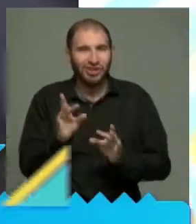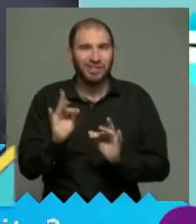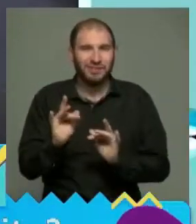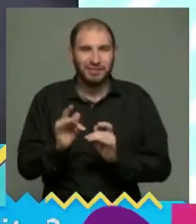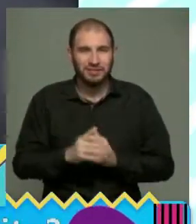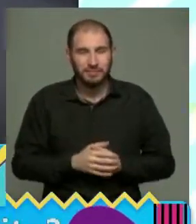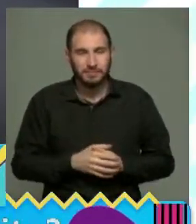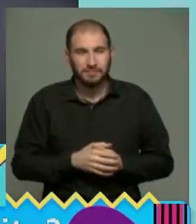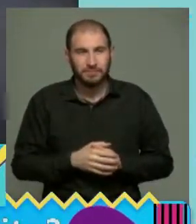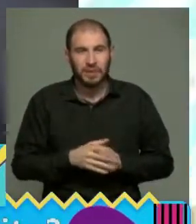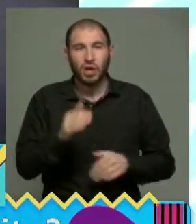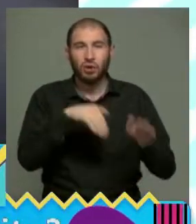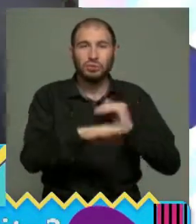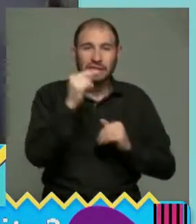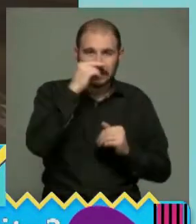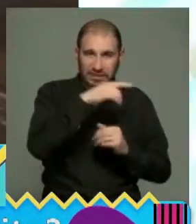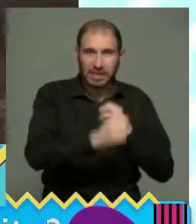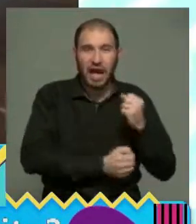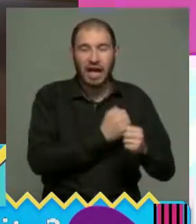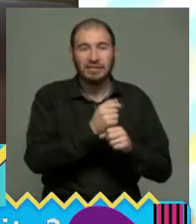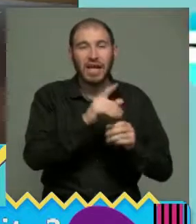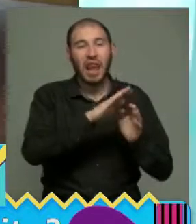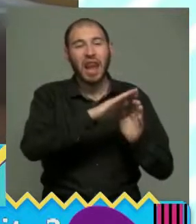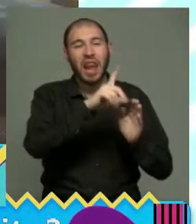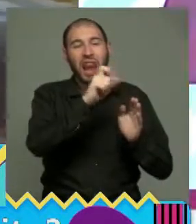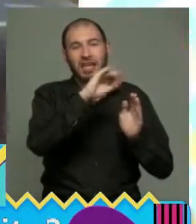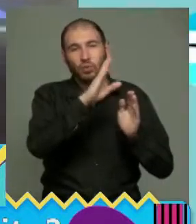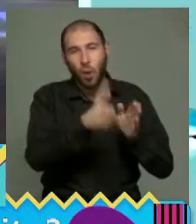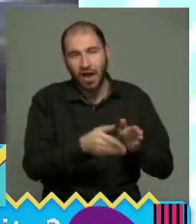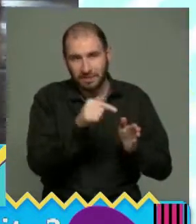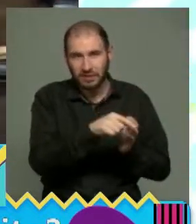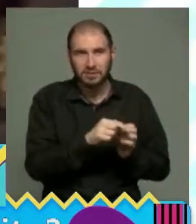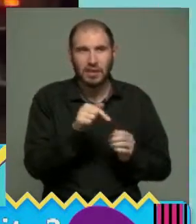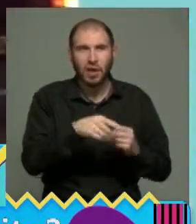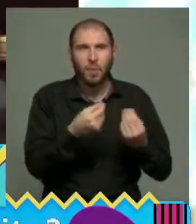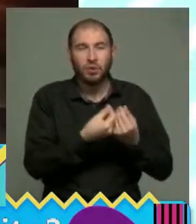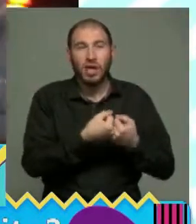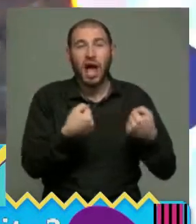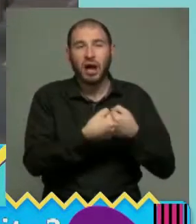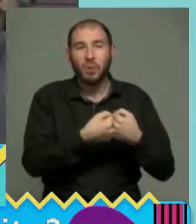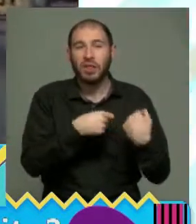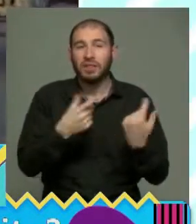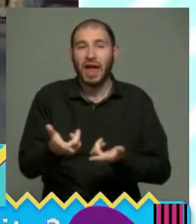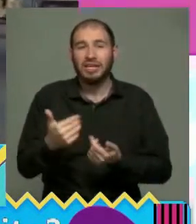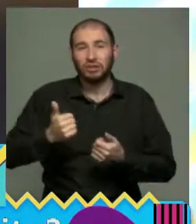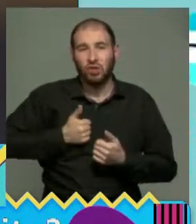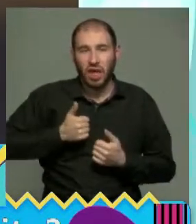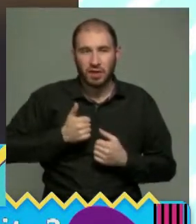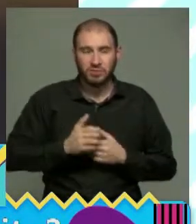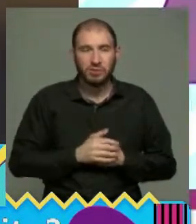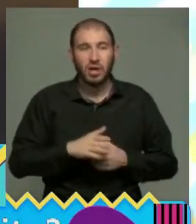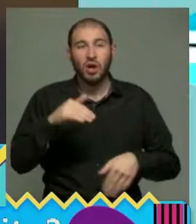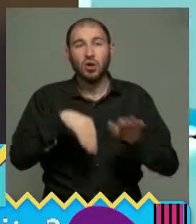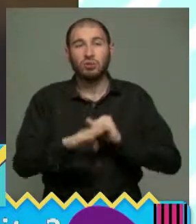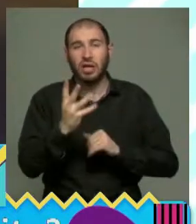Claro. Bien. La ruta 7 hasta Las Cuevas, que hoy gran parte está por convenio transferida a Gendarmería, la